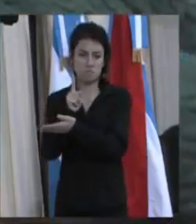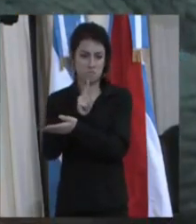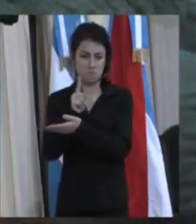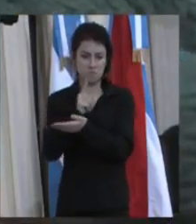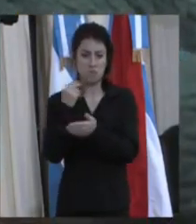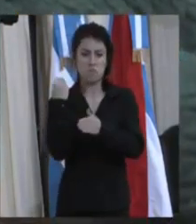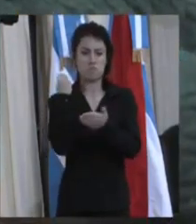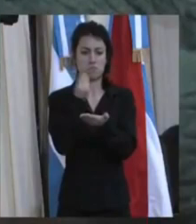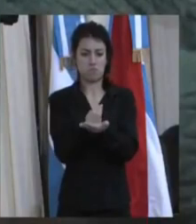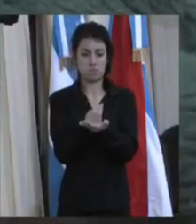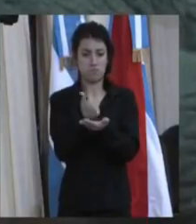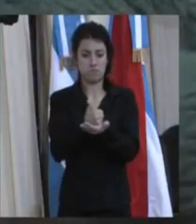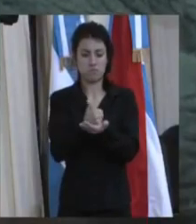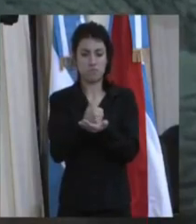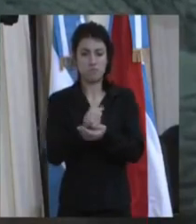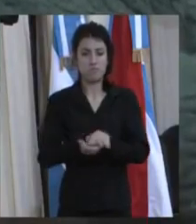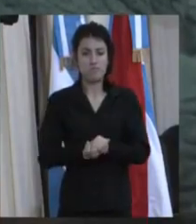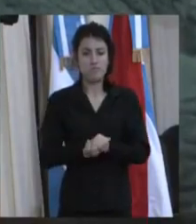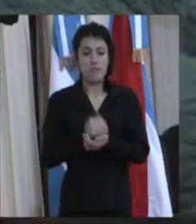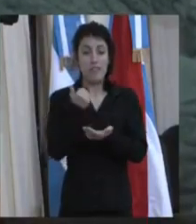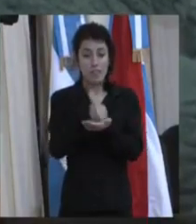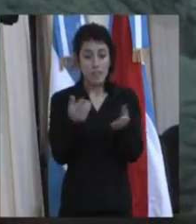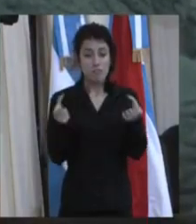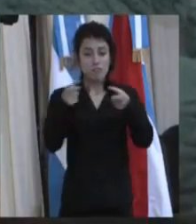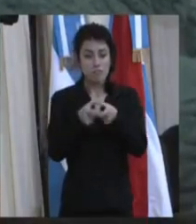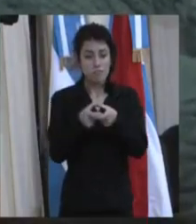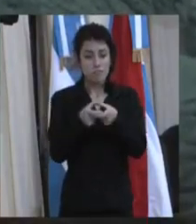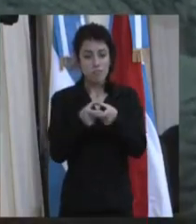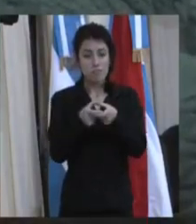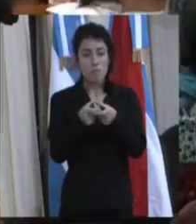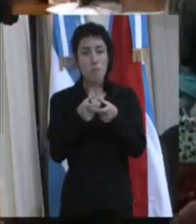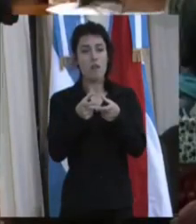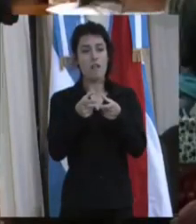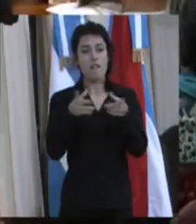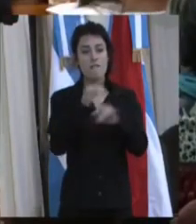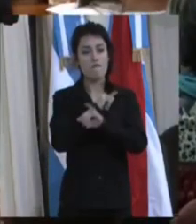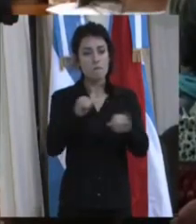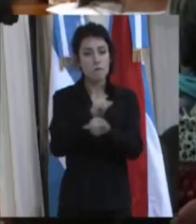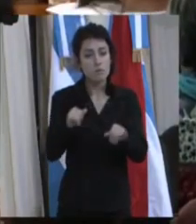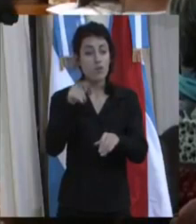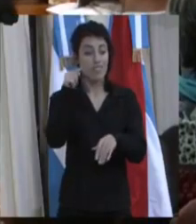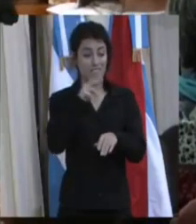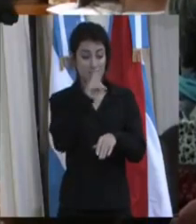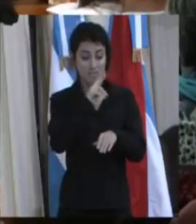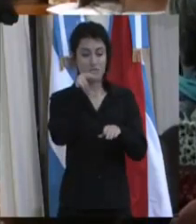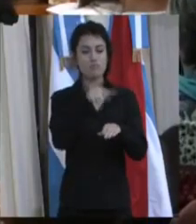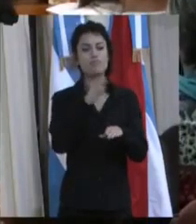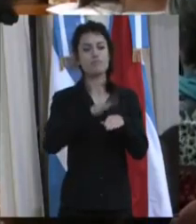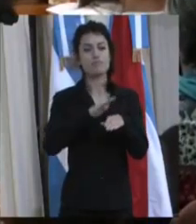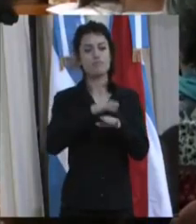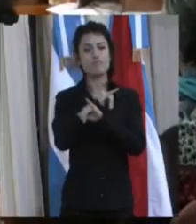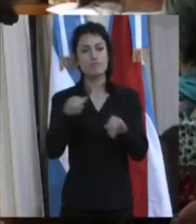en este congreso. Este congreso, los representantes presentan informes y ella es la encargada del informe sobre la